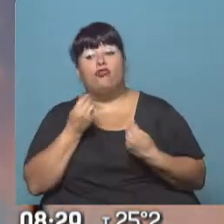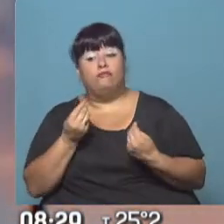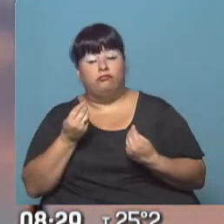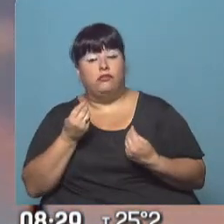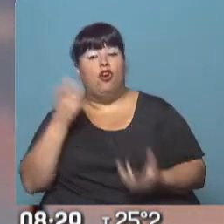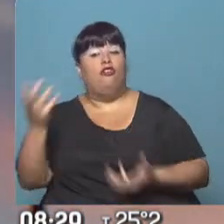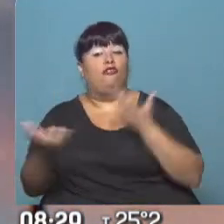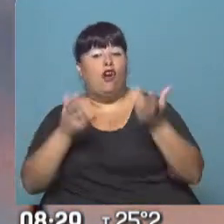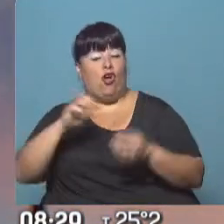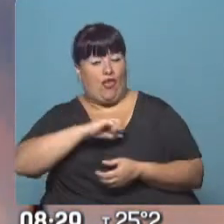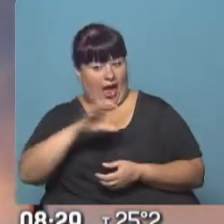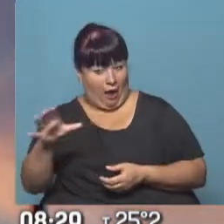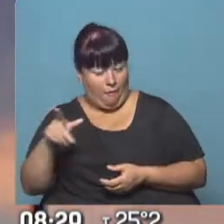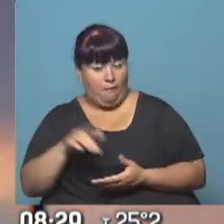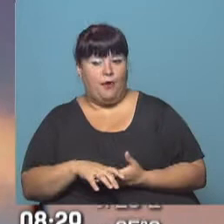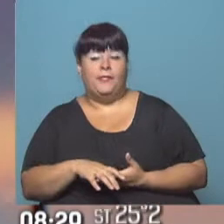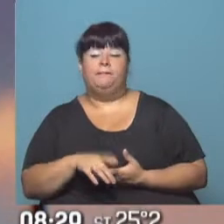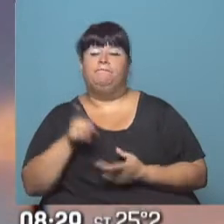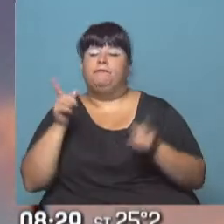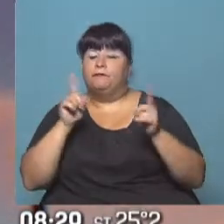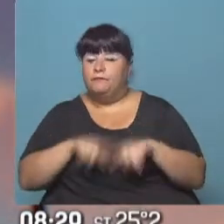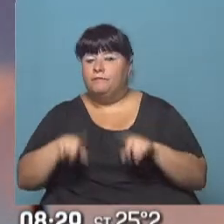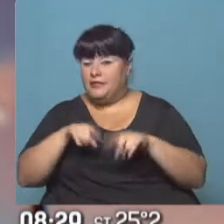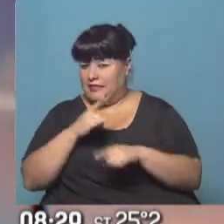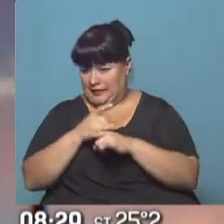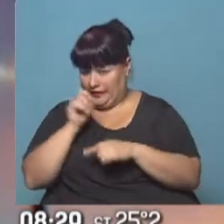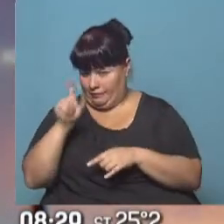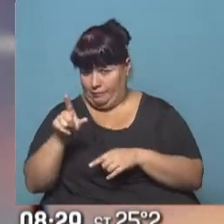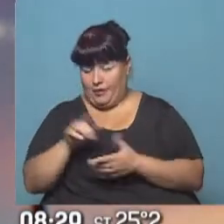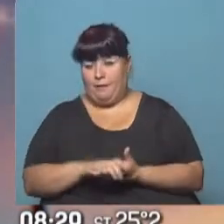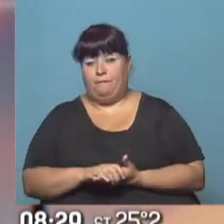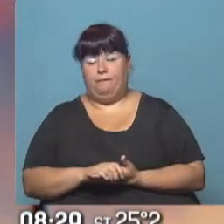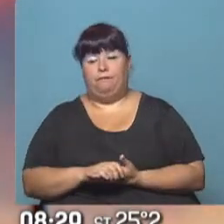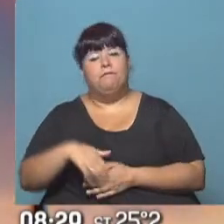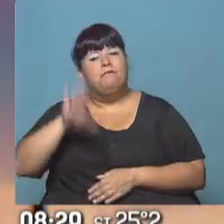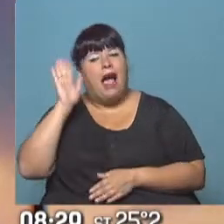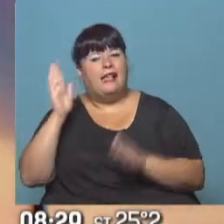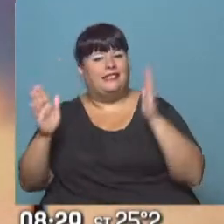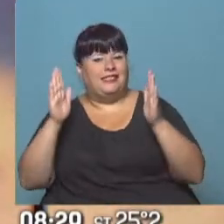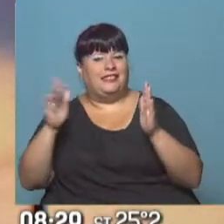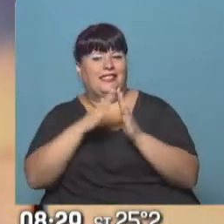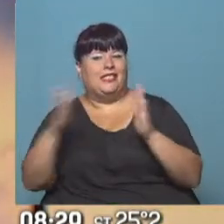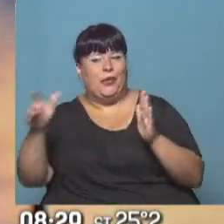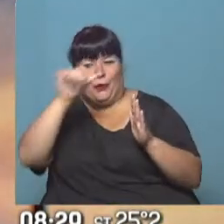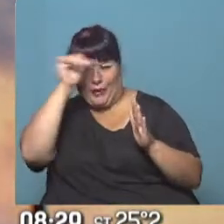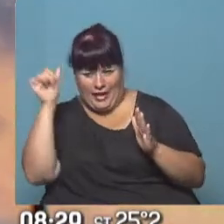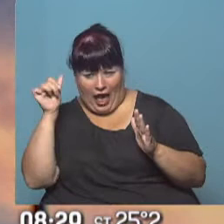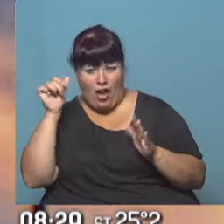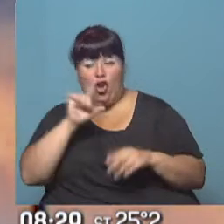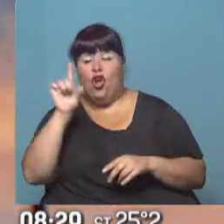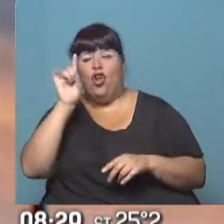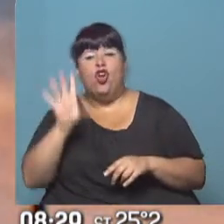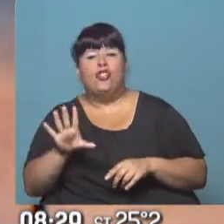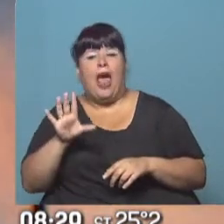incendios forestales algo que se da habitualmente principalmente durante los meses de verano y no solo